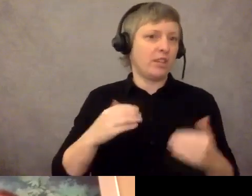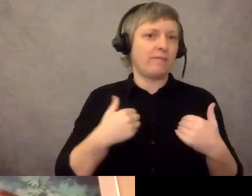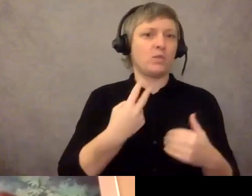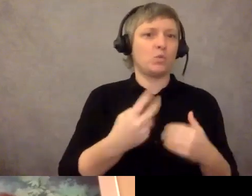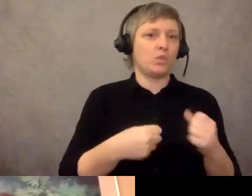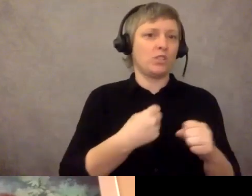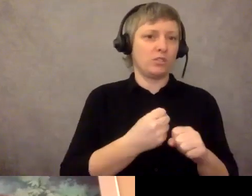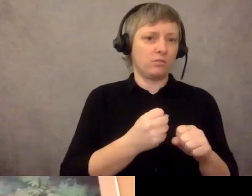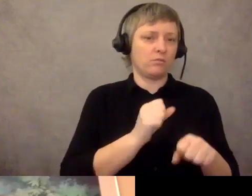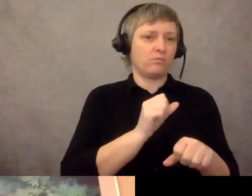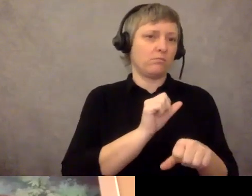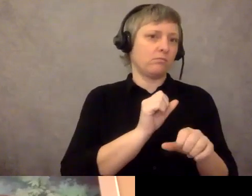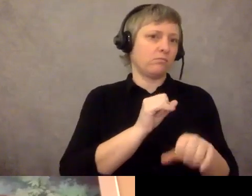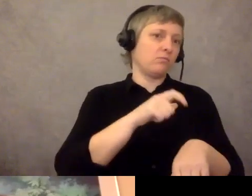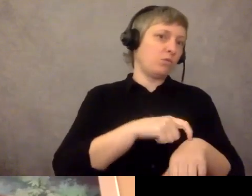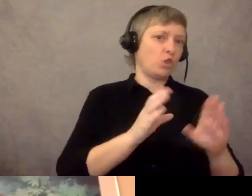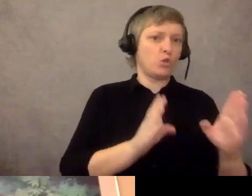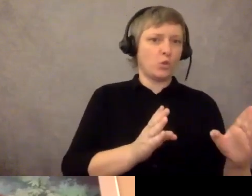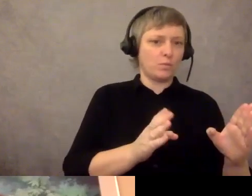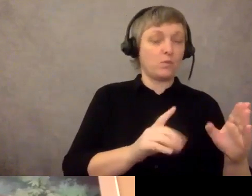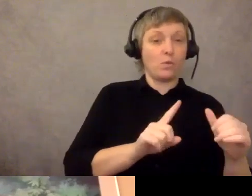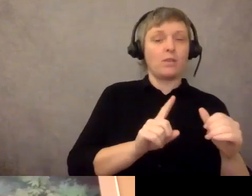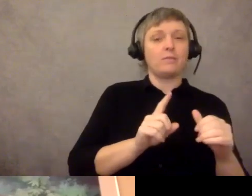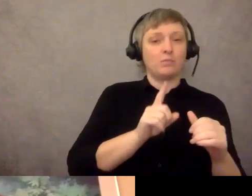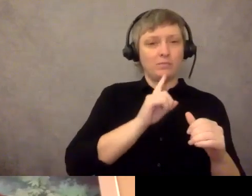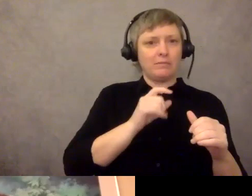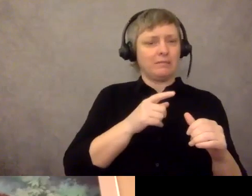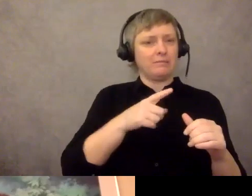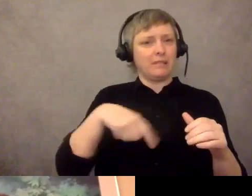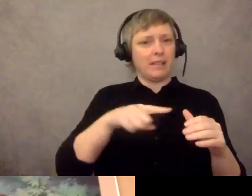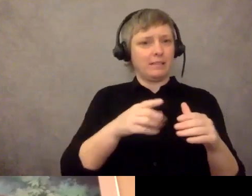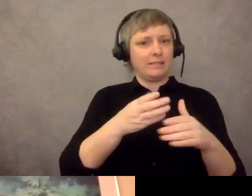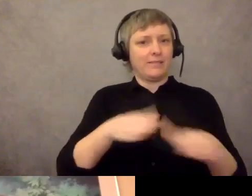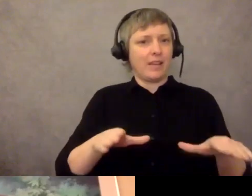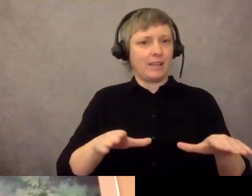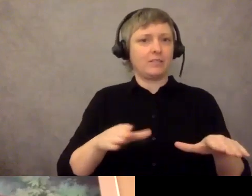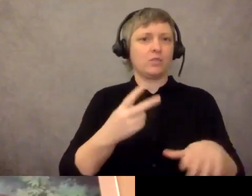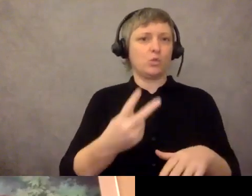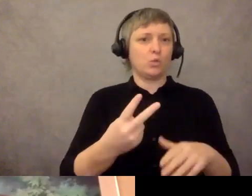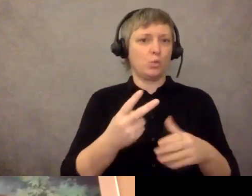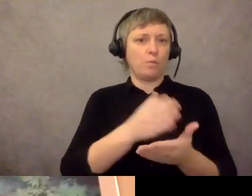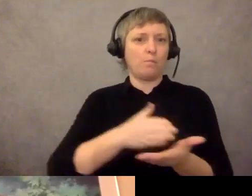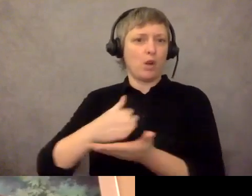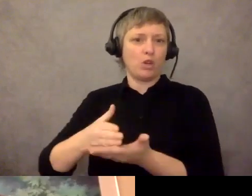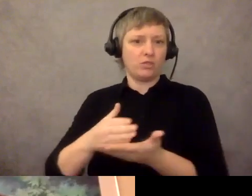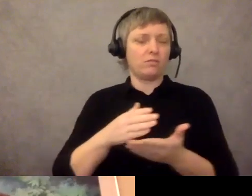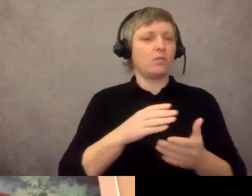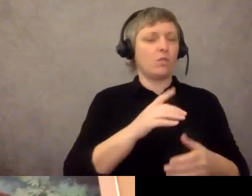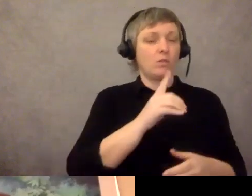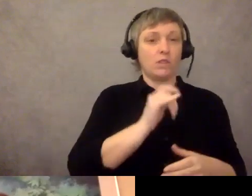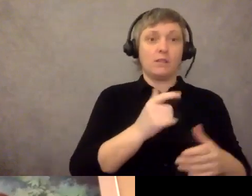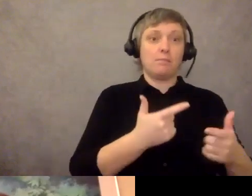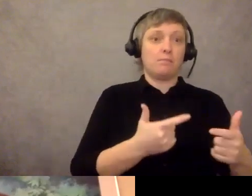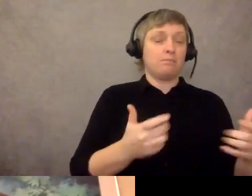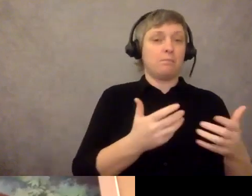parte que han dedicado bastante tiempo, casi que 18 meses de lo que últimamente ha culminado con